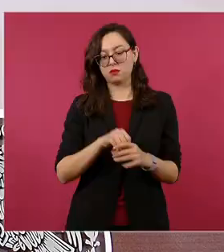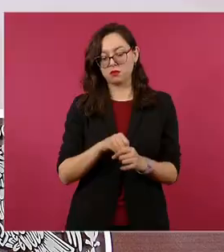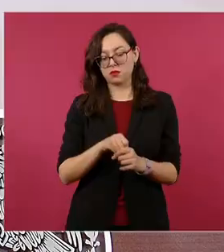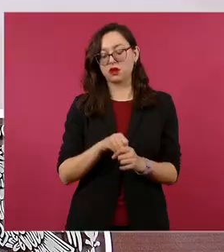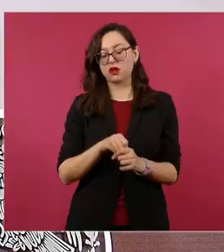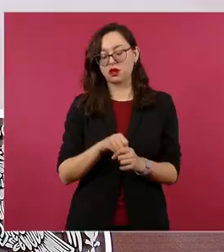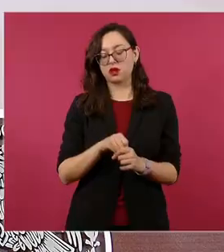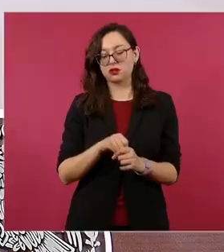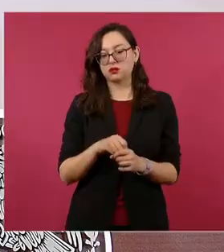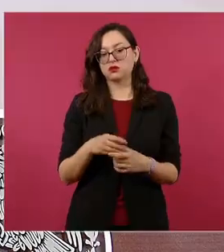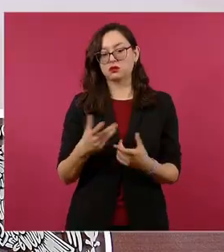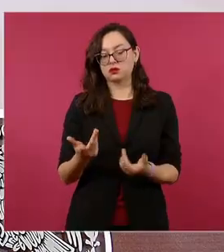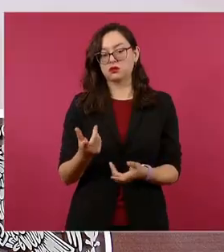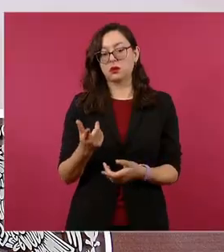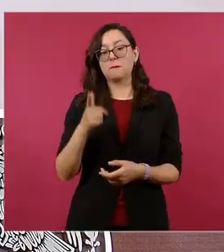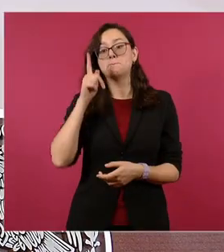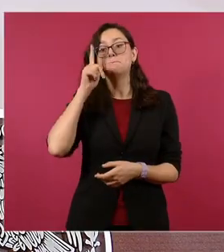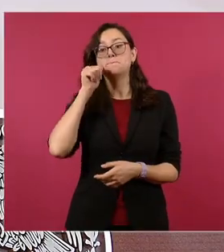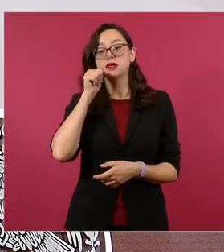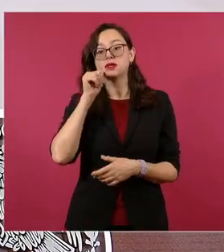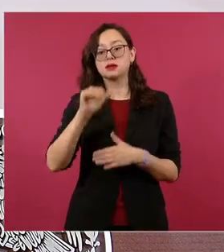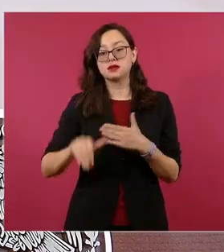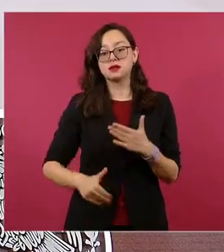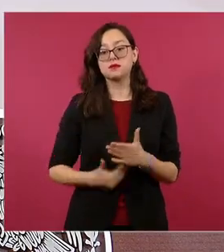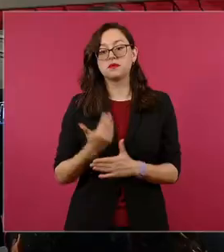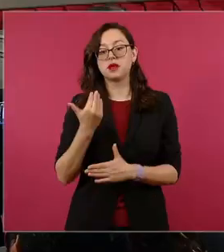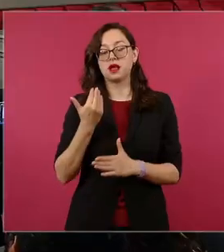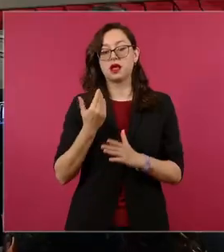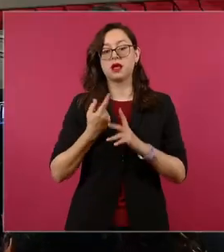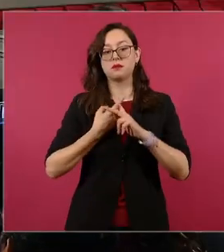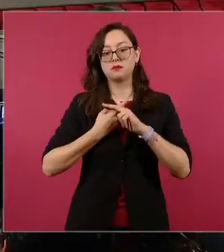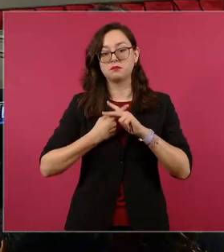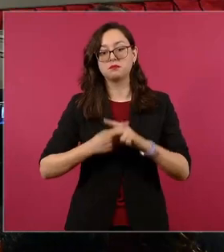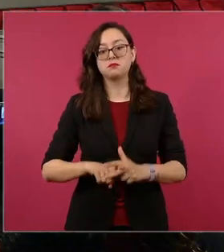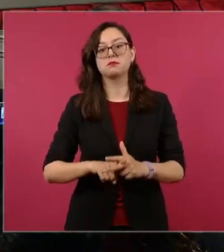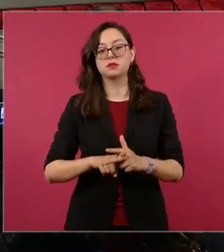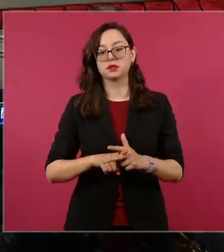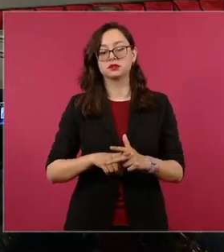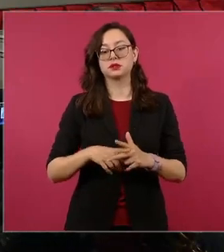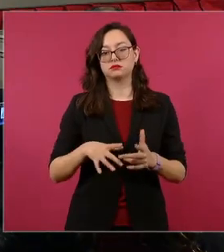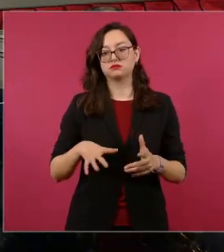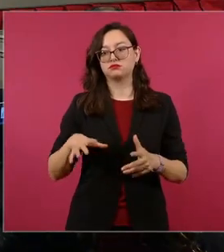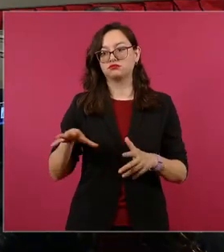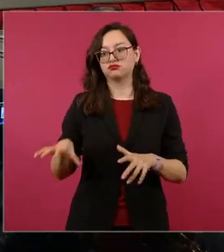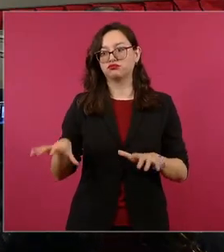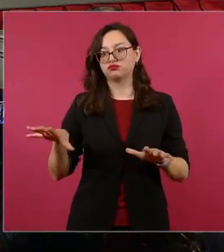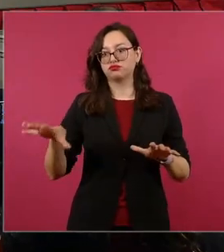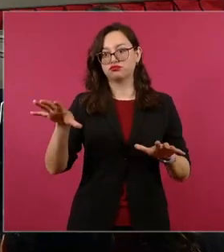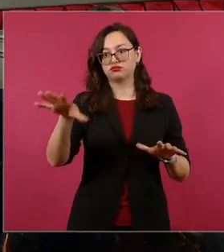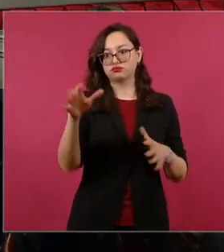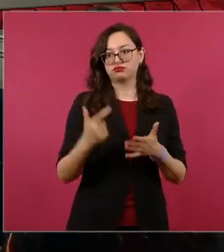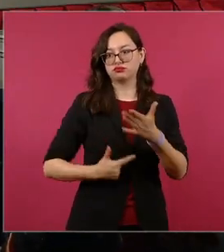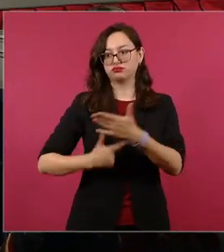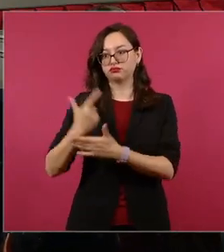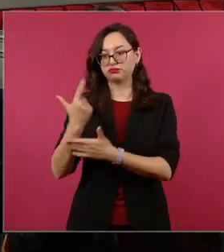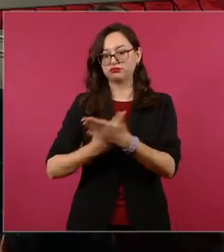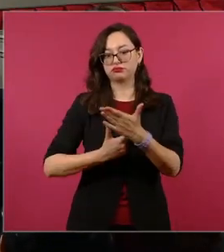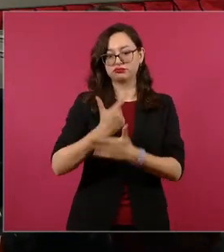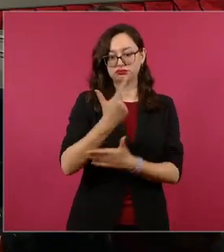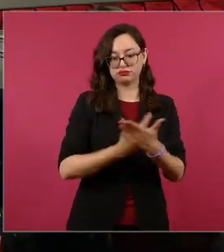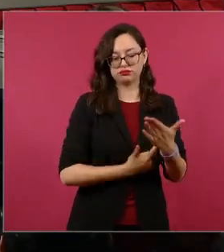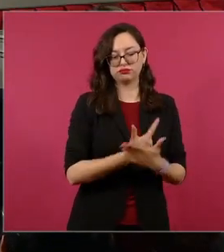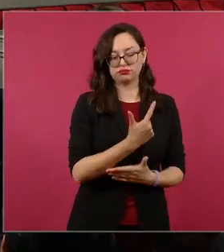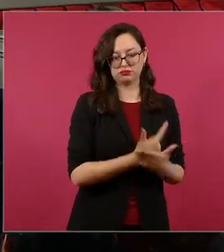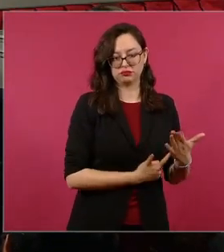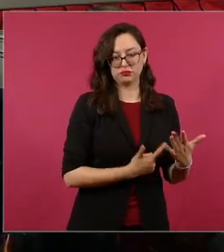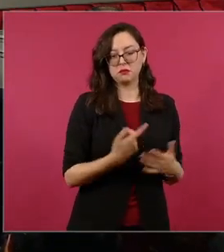las 8 de la mañana iniciaría estos cómputos distritales. Pero aproximadamente esta sería